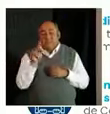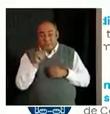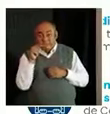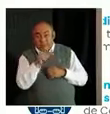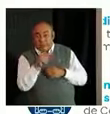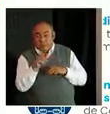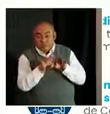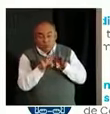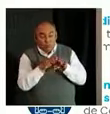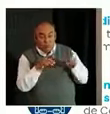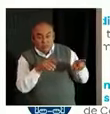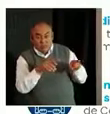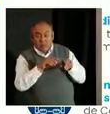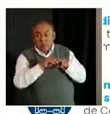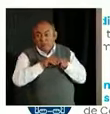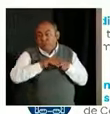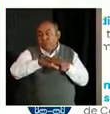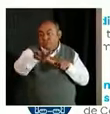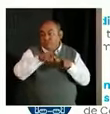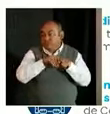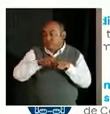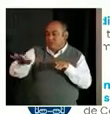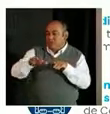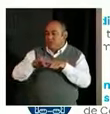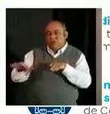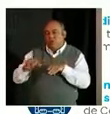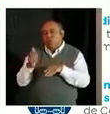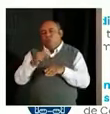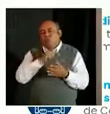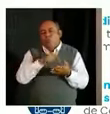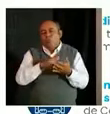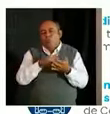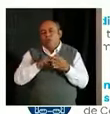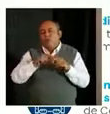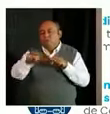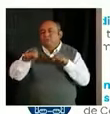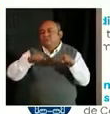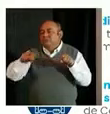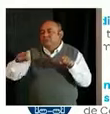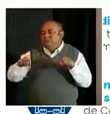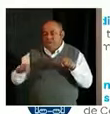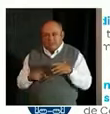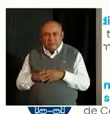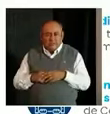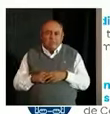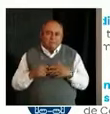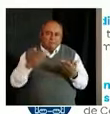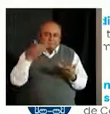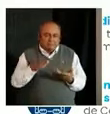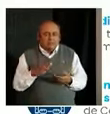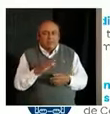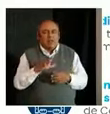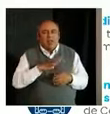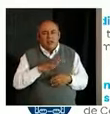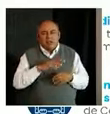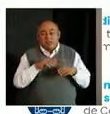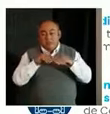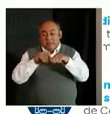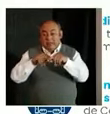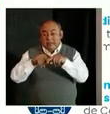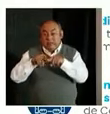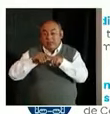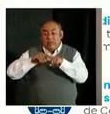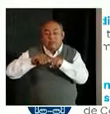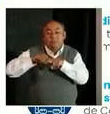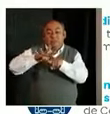del acueducto, sino son lo que llamamos piezas especiales. Son todos los tubos, las desviaciones que tenemos que hacer